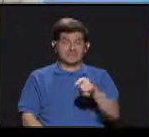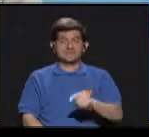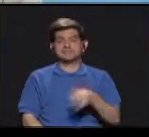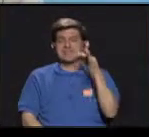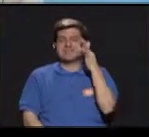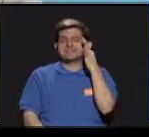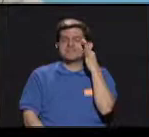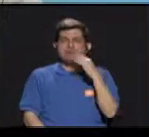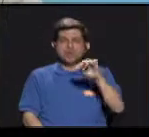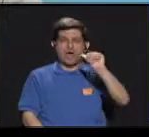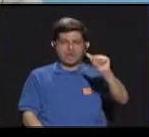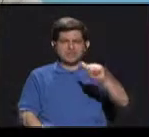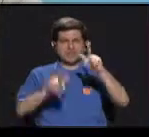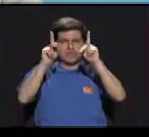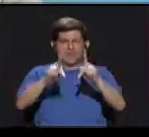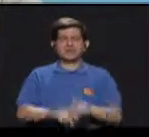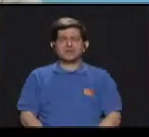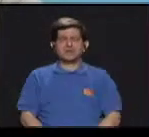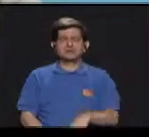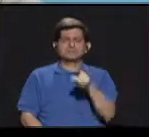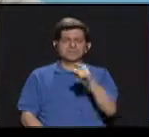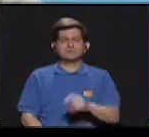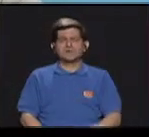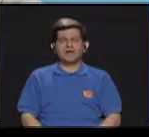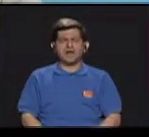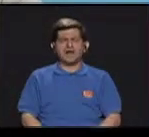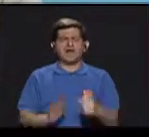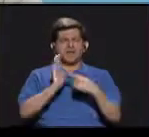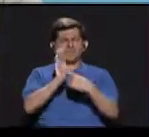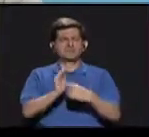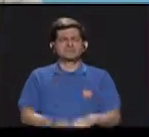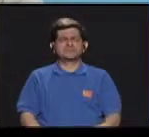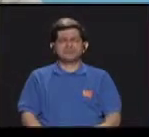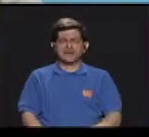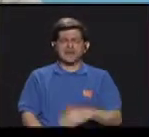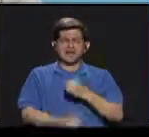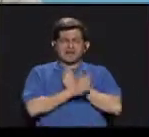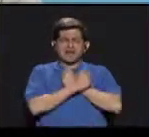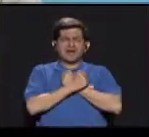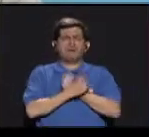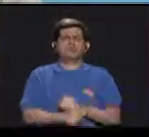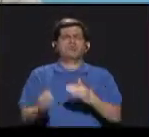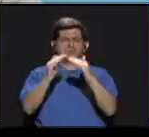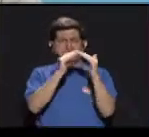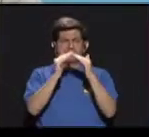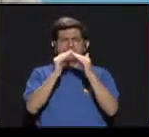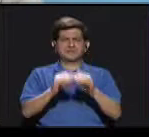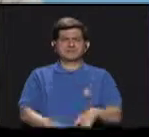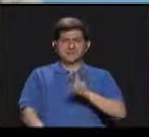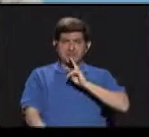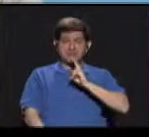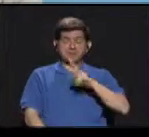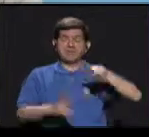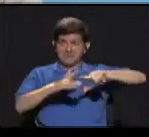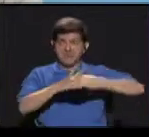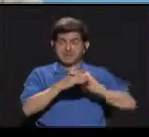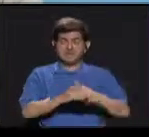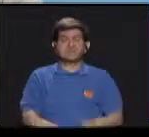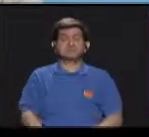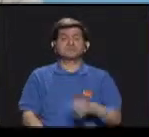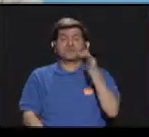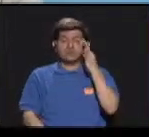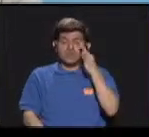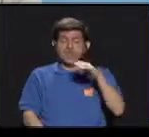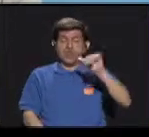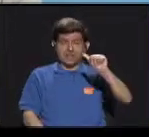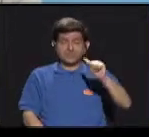El Tío Antonio era un abanderado de la urbanidad, que tiene un origen real, que es el